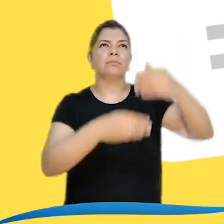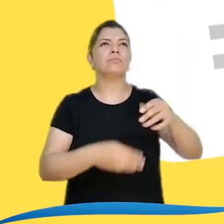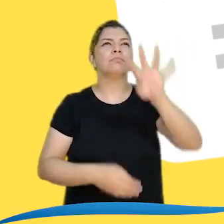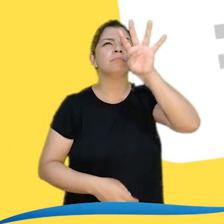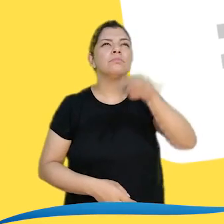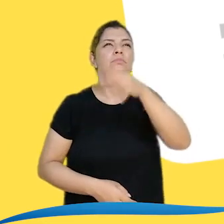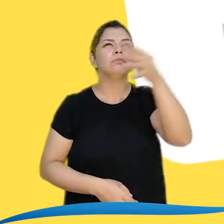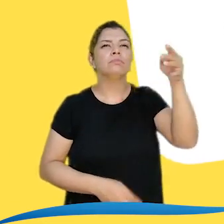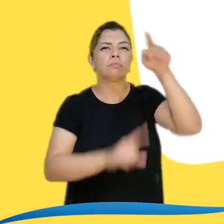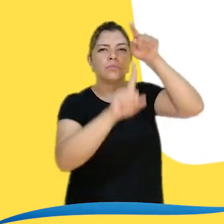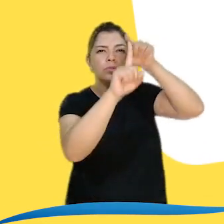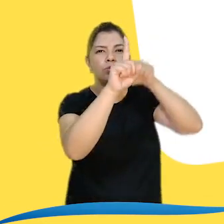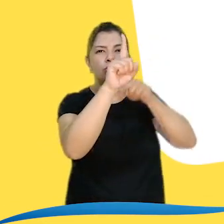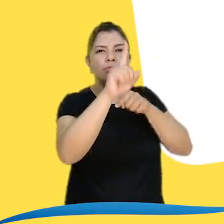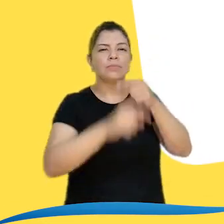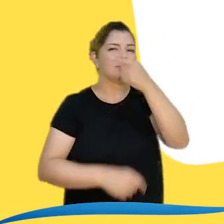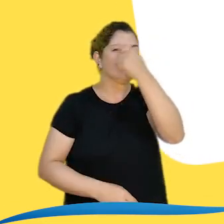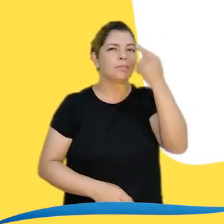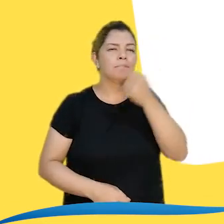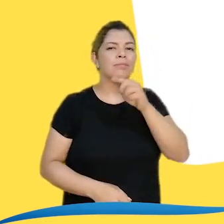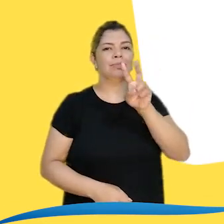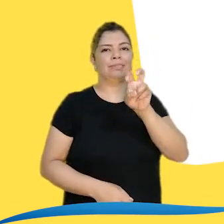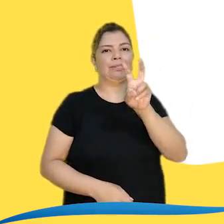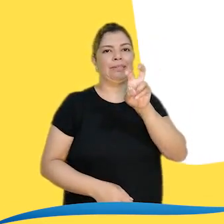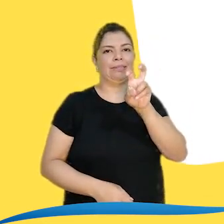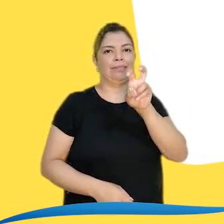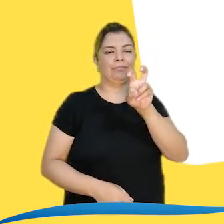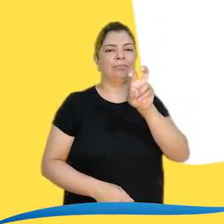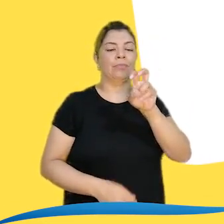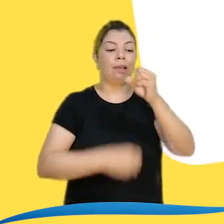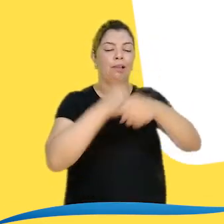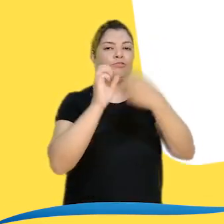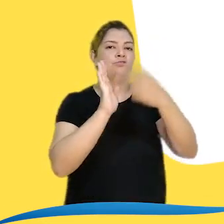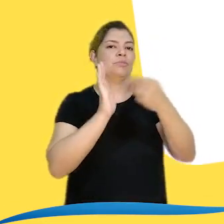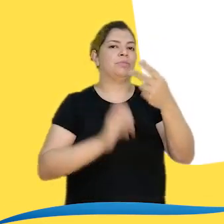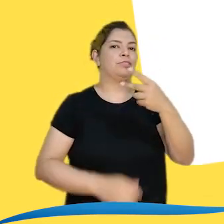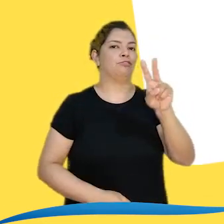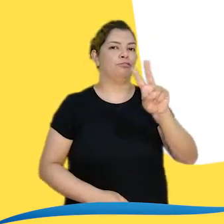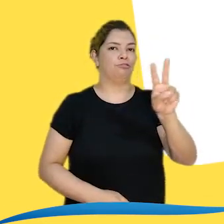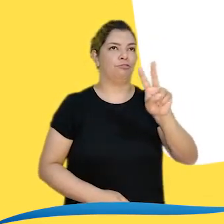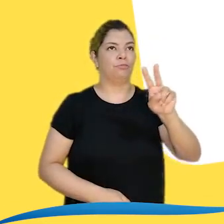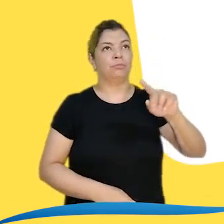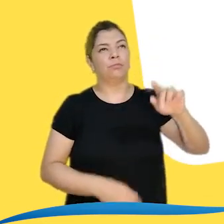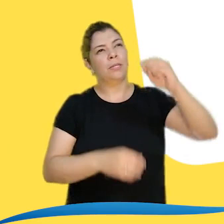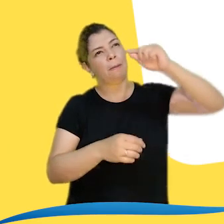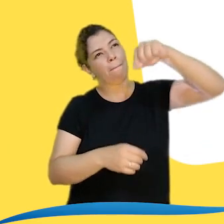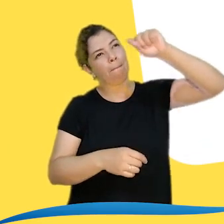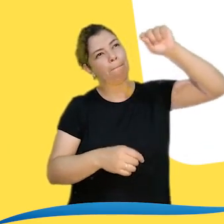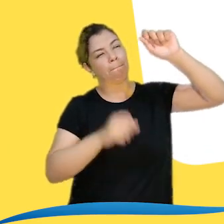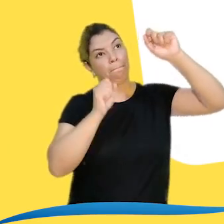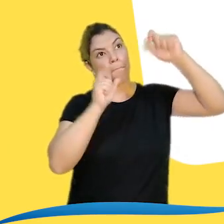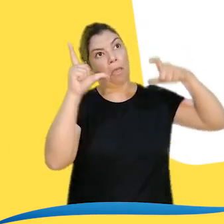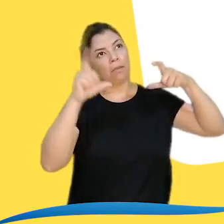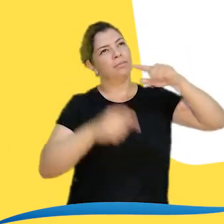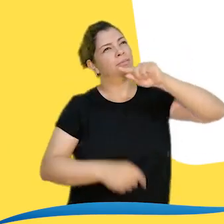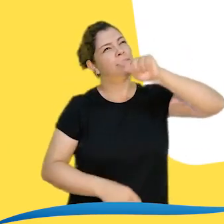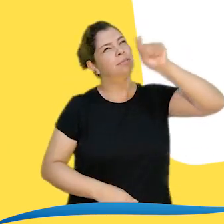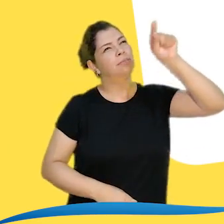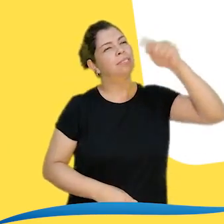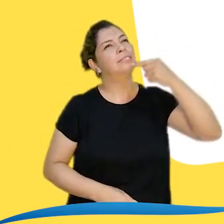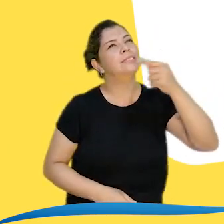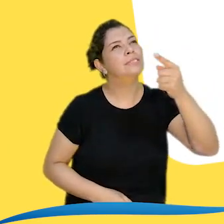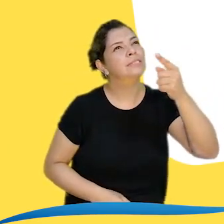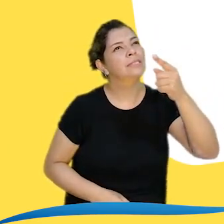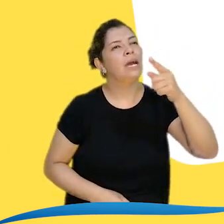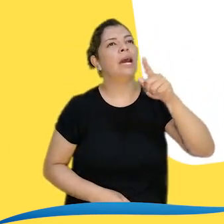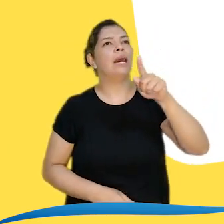almanaque que se encuentra en la pared. Vemos que hoy es 7 de septiembre de 2022 y el día tiene una anotación en rojo, acompañada